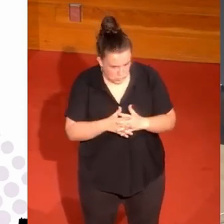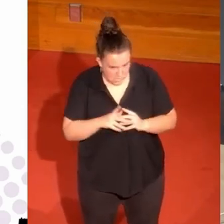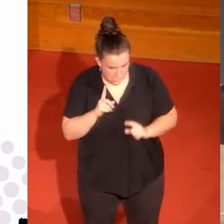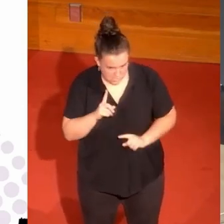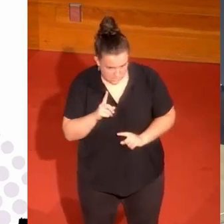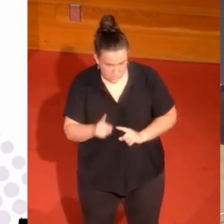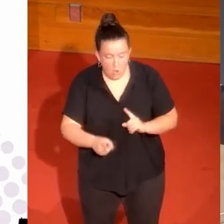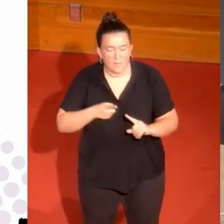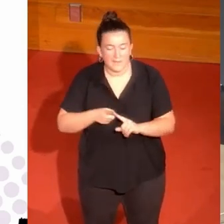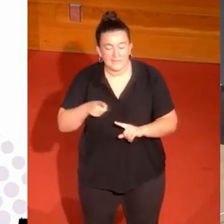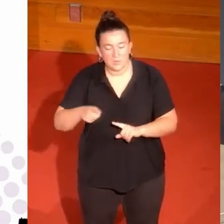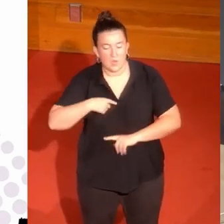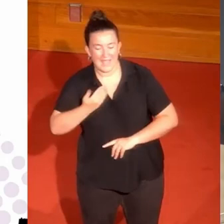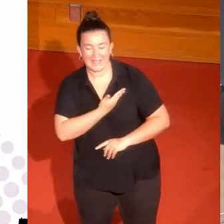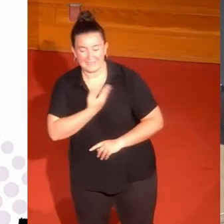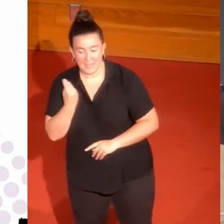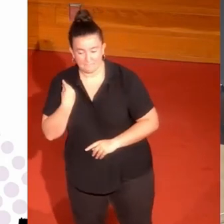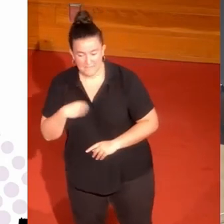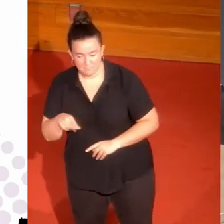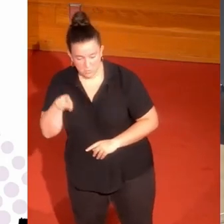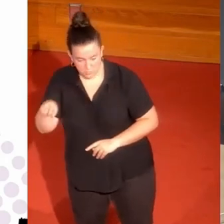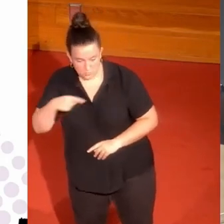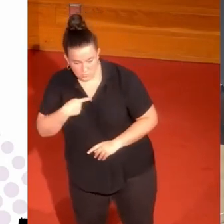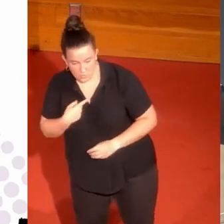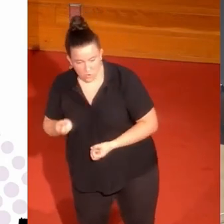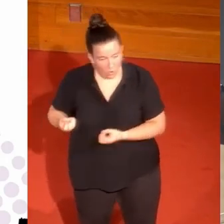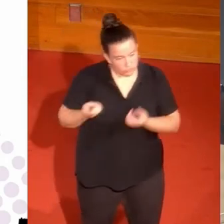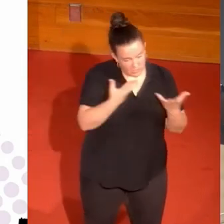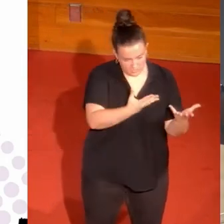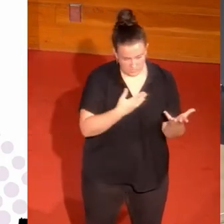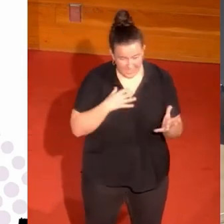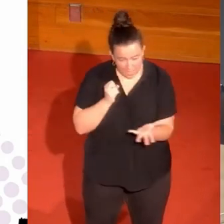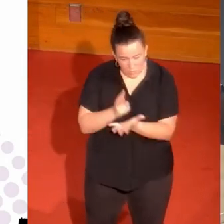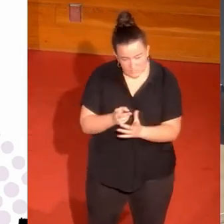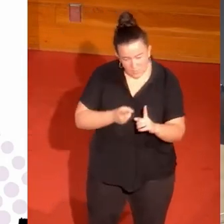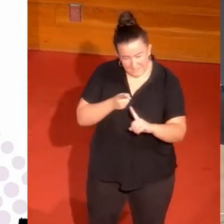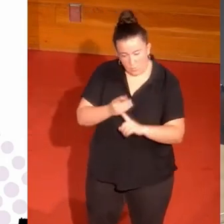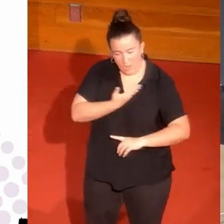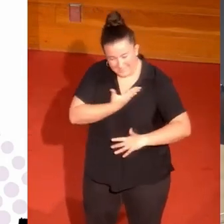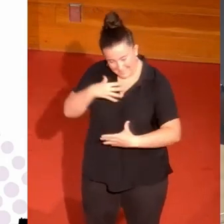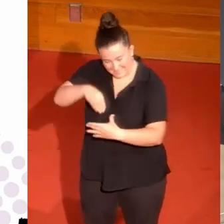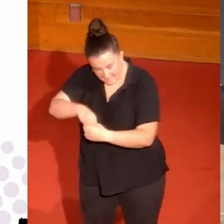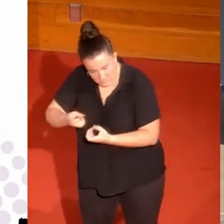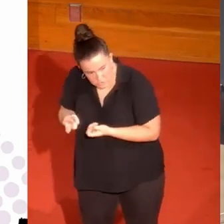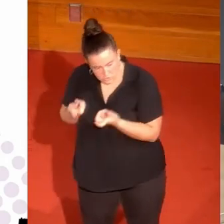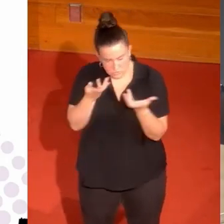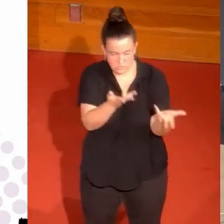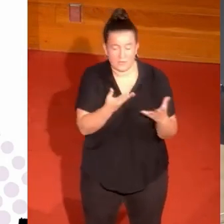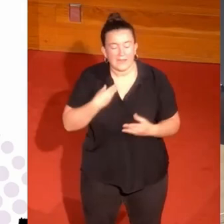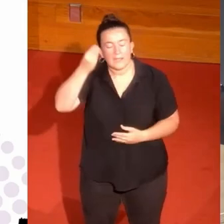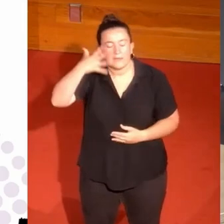para emitir desde allo ha hecho una apuesta por contar gaza desde dentro y eso creo que solo por eso puede merecer la pena